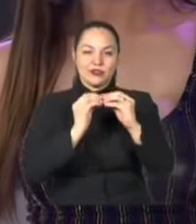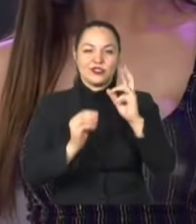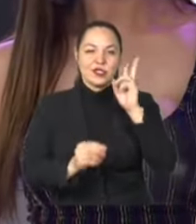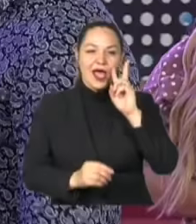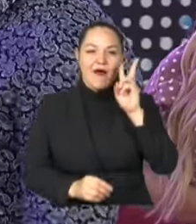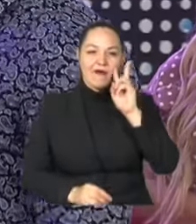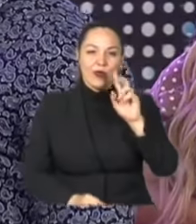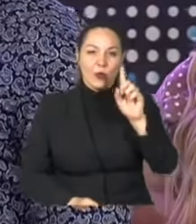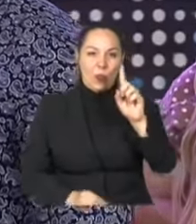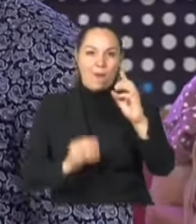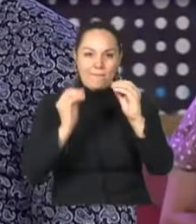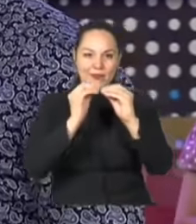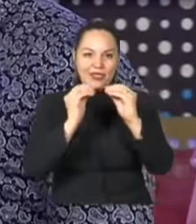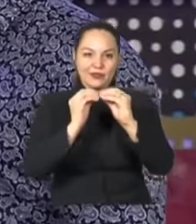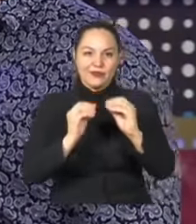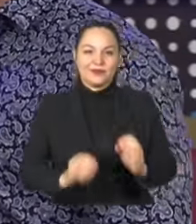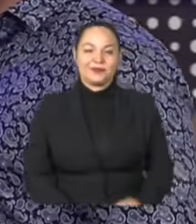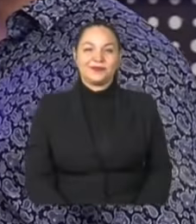Ahí va el primero.